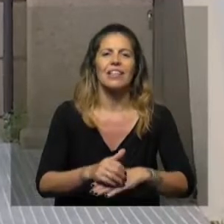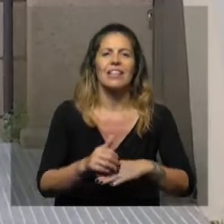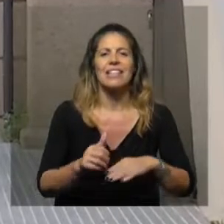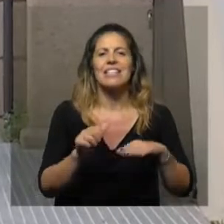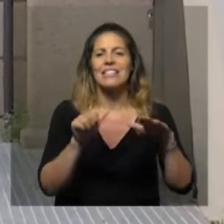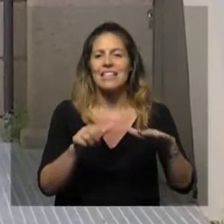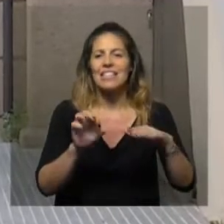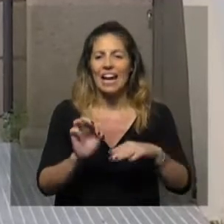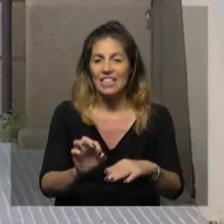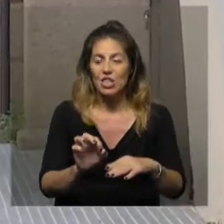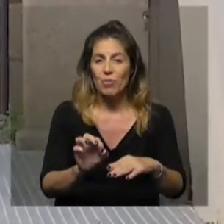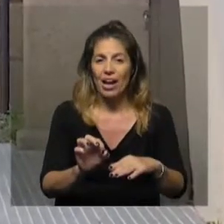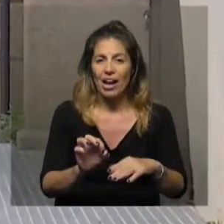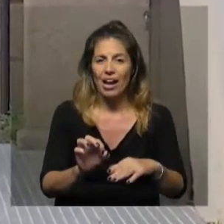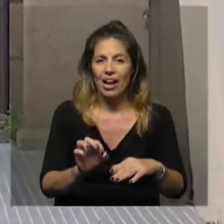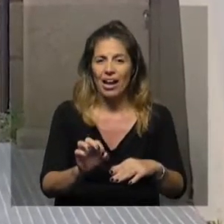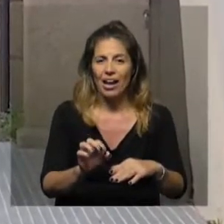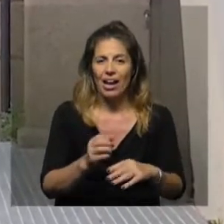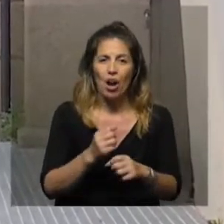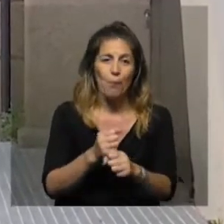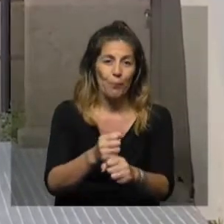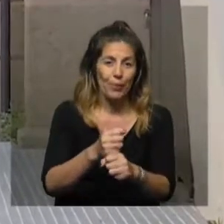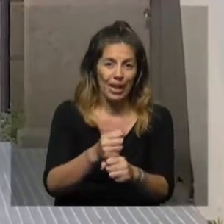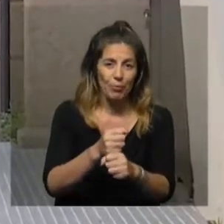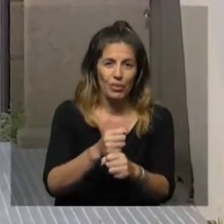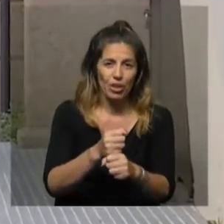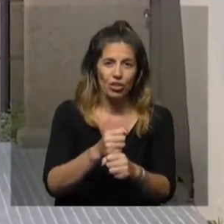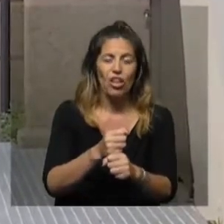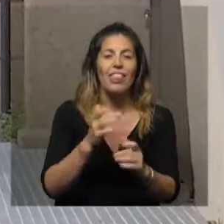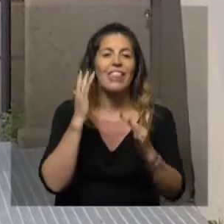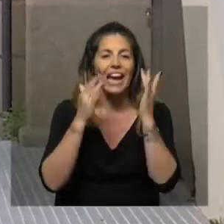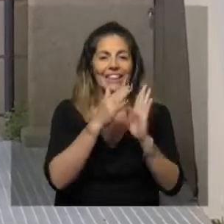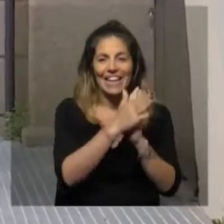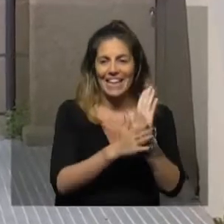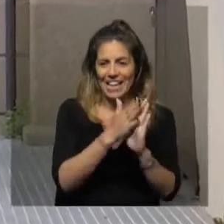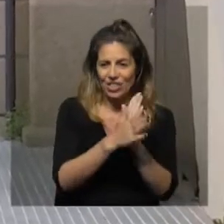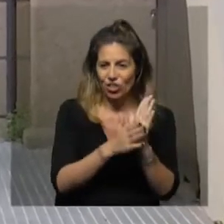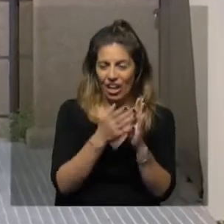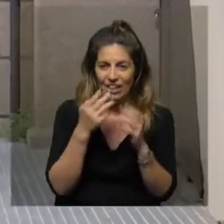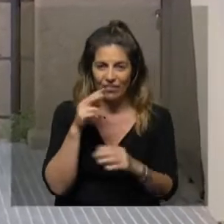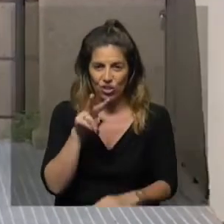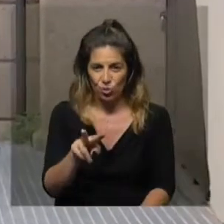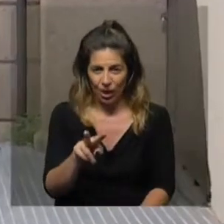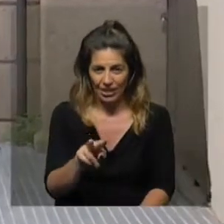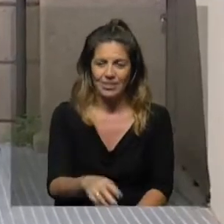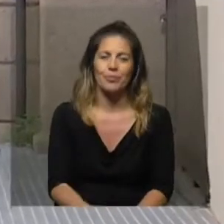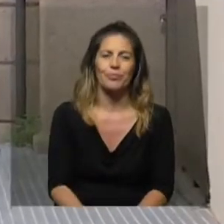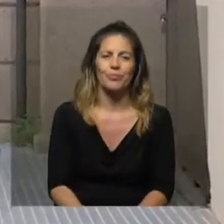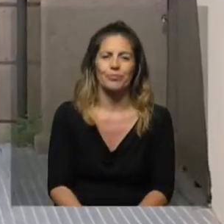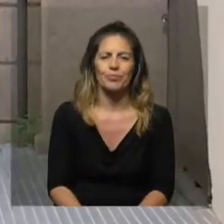de los premios de arte nacionales los premios nacionales de artes visuales Mejor dicho